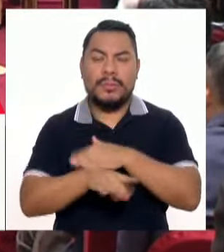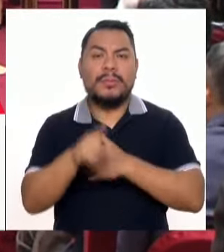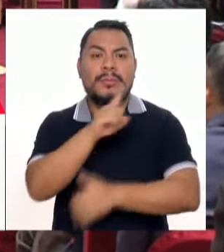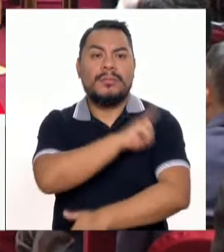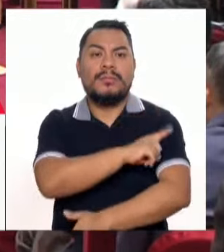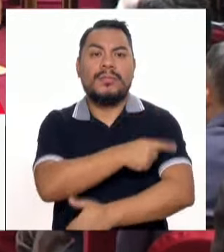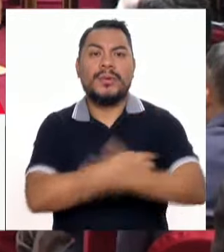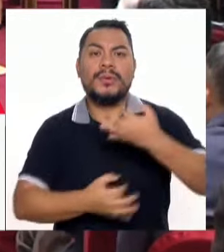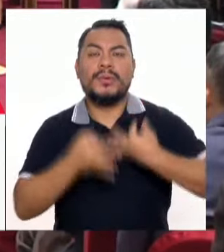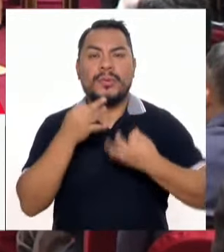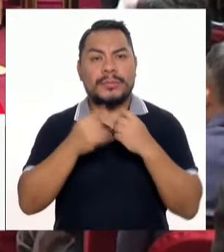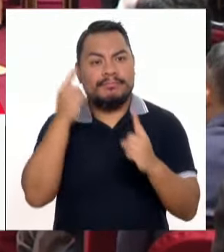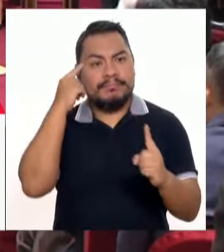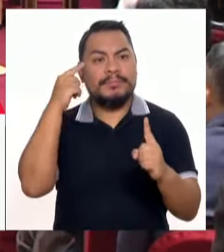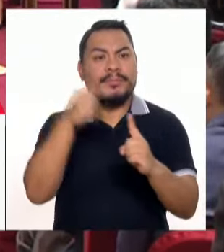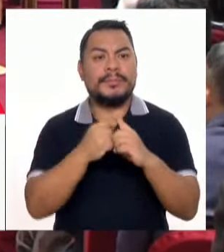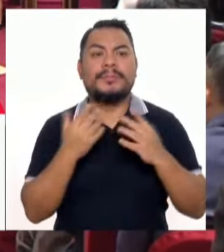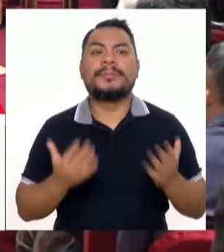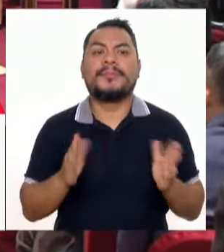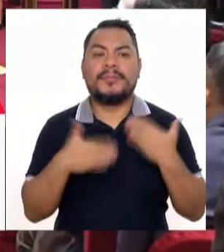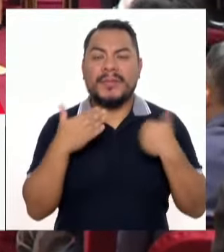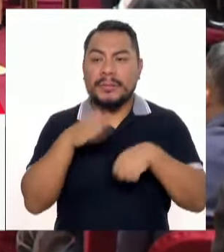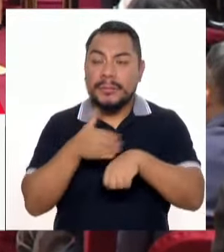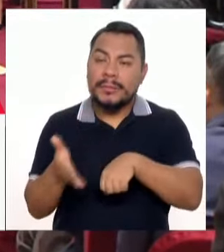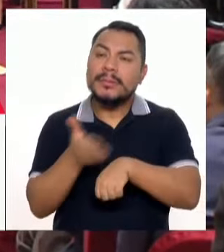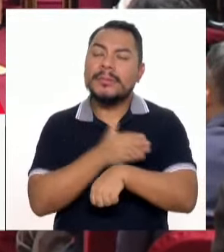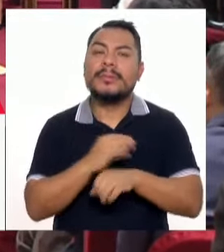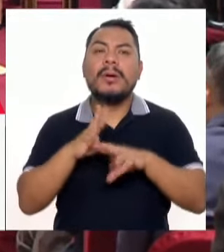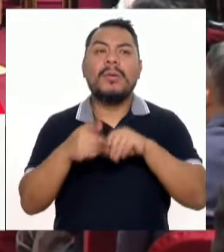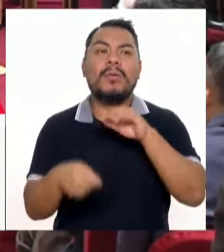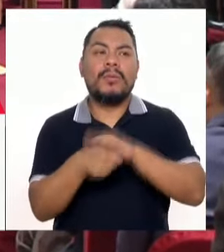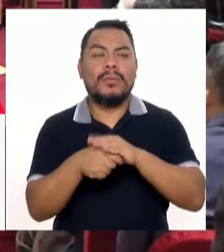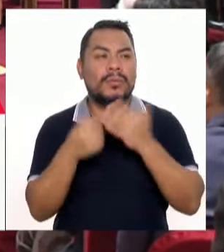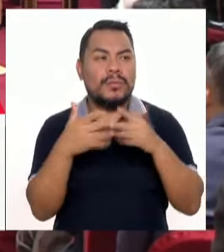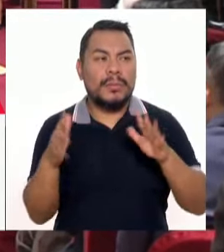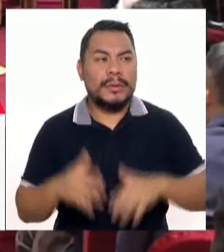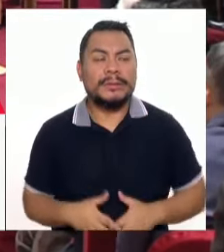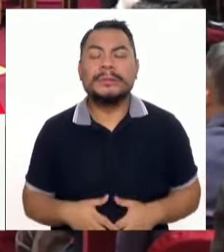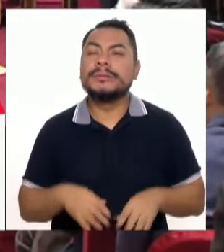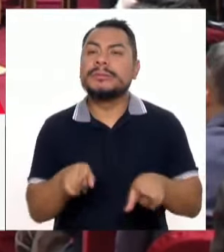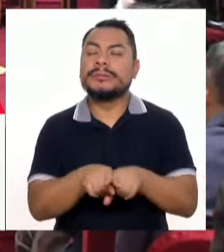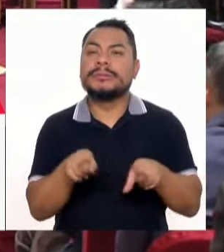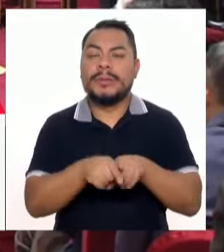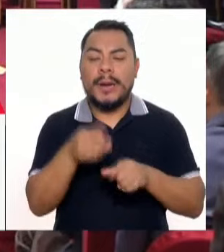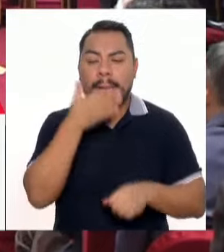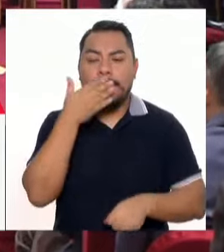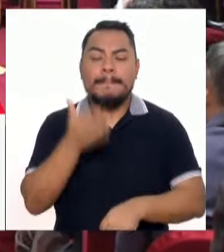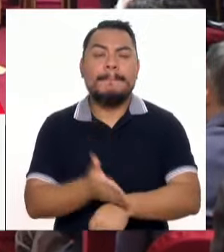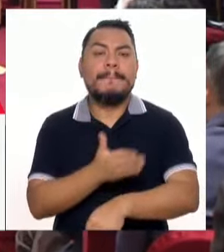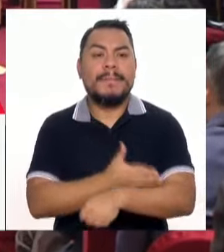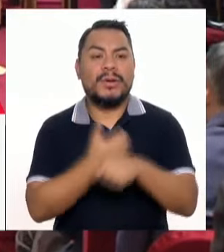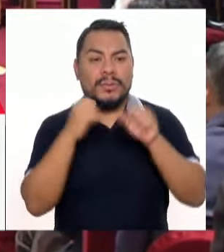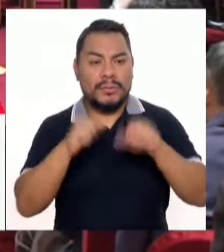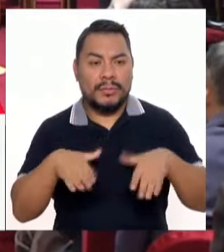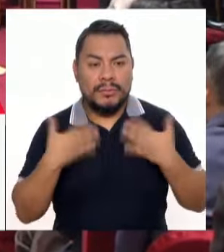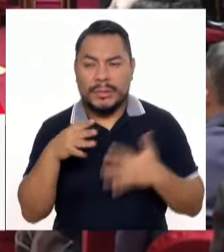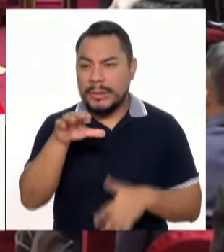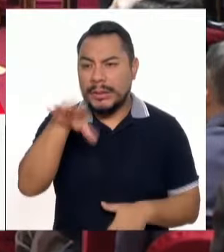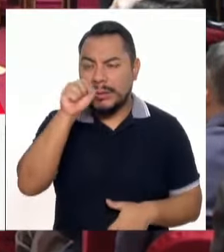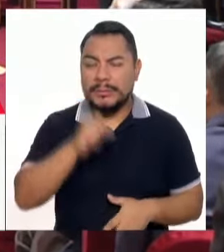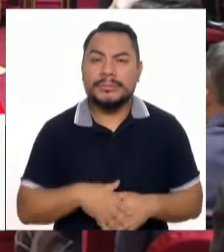Judicial con la finalidad de prevenir los actos de corrupción, así como mejorar la capacidad para